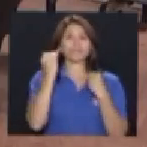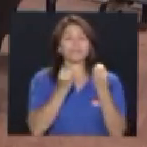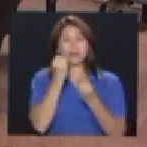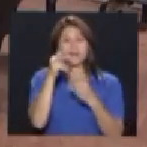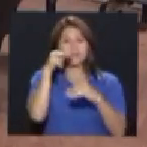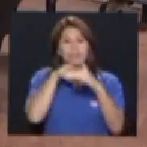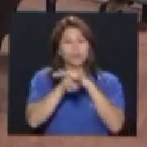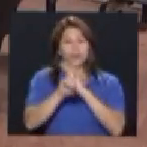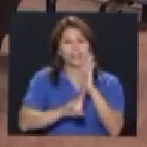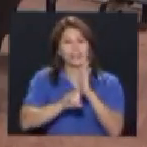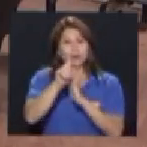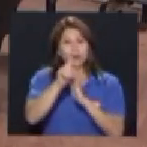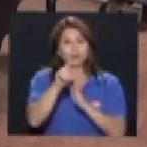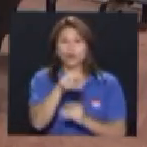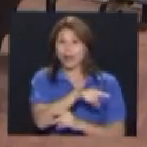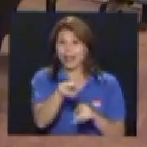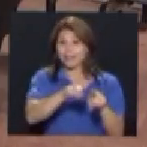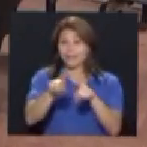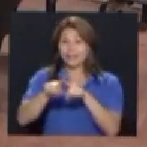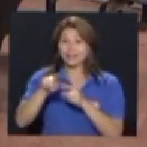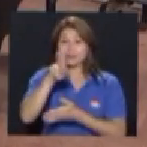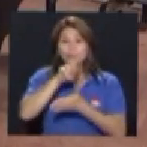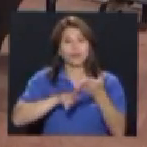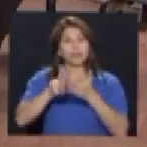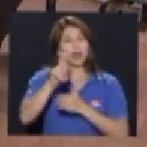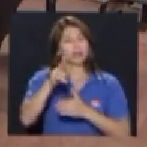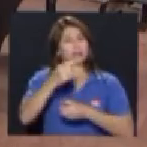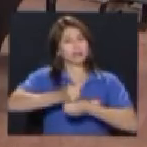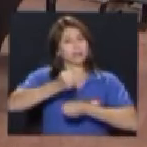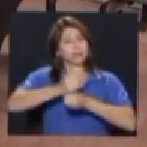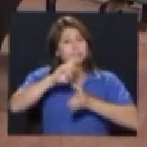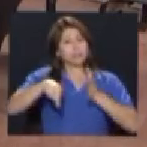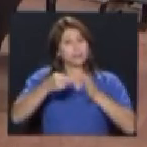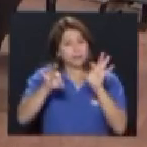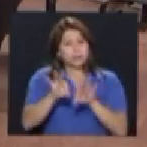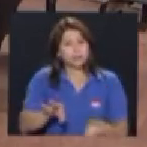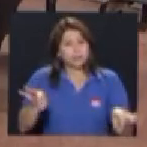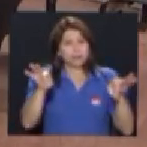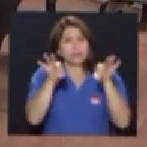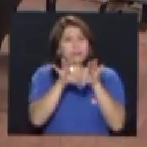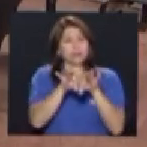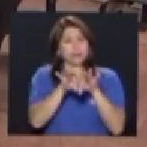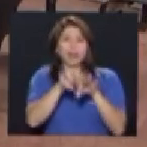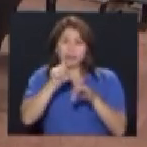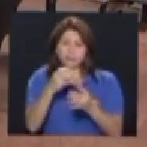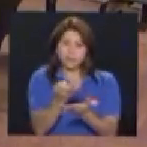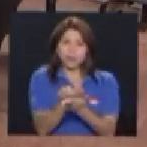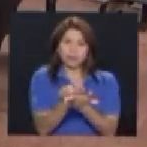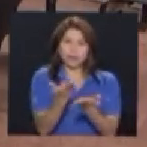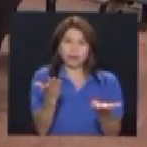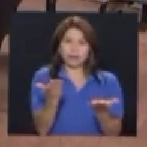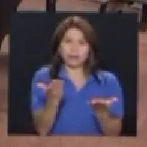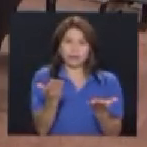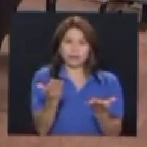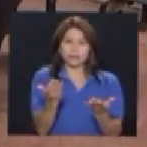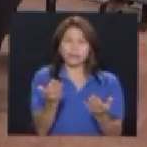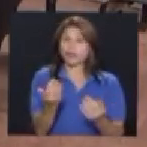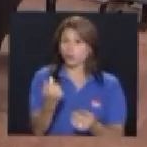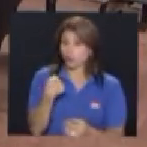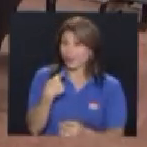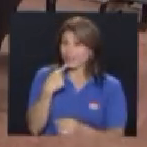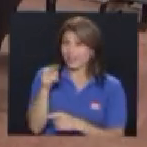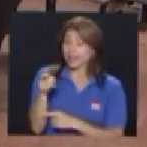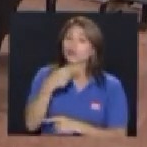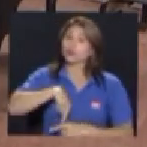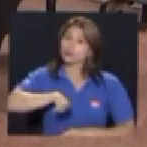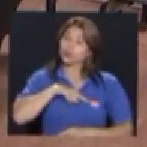supuesto, las universidades tienen un papel centralísimo y por eso hay que financiarlas. Nosotros deberíamos tener, le decía yo, una